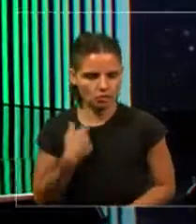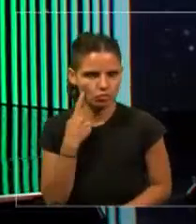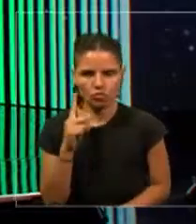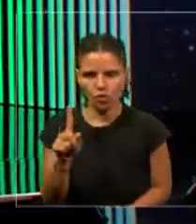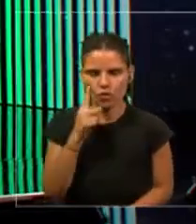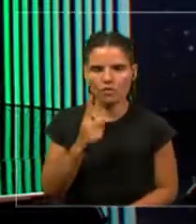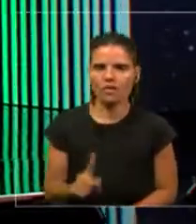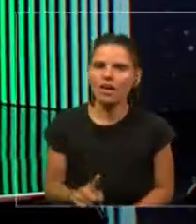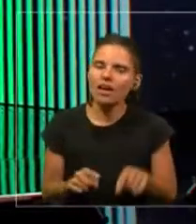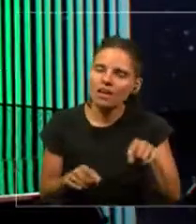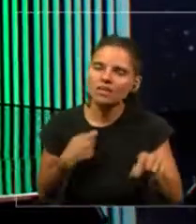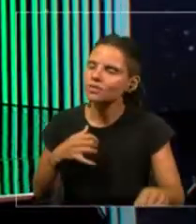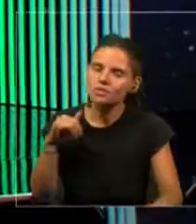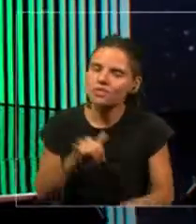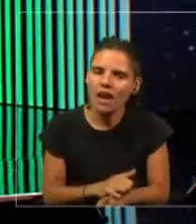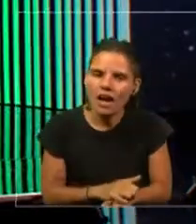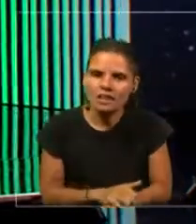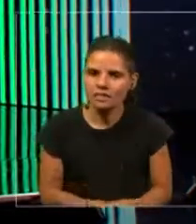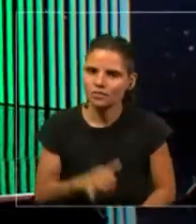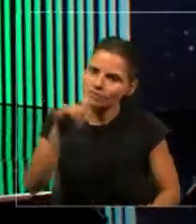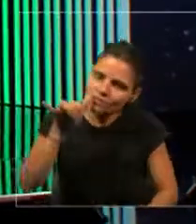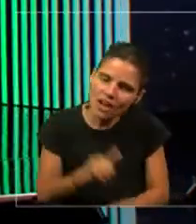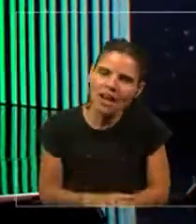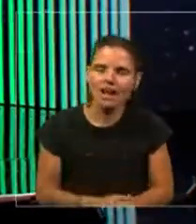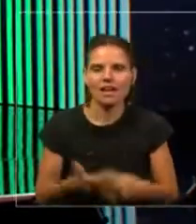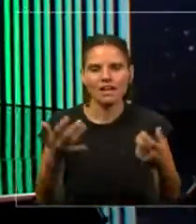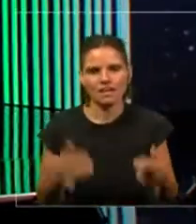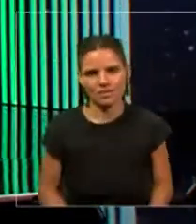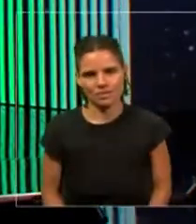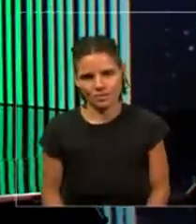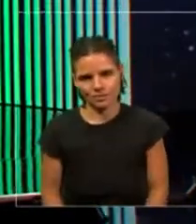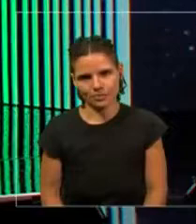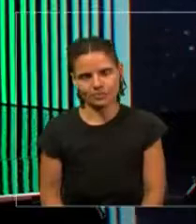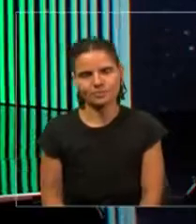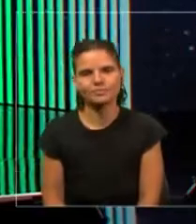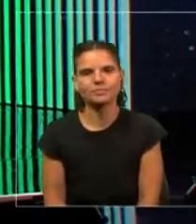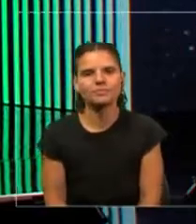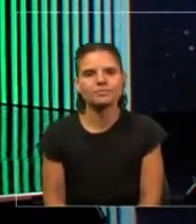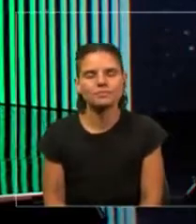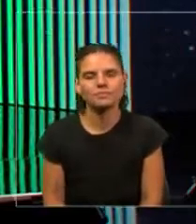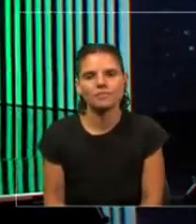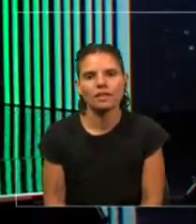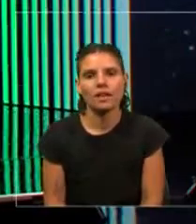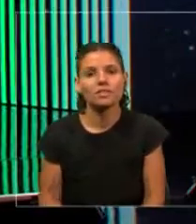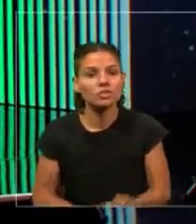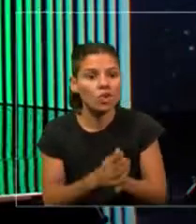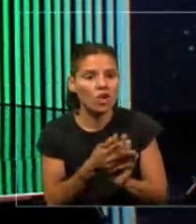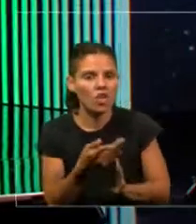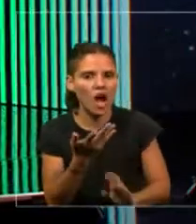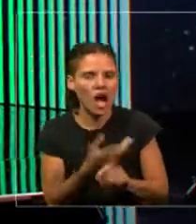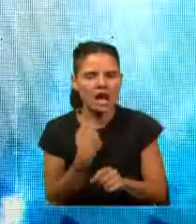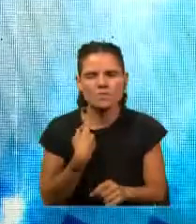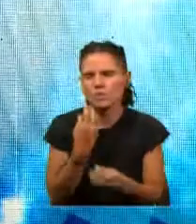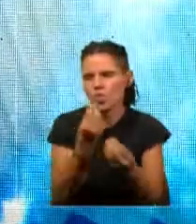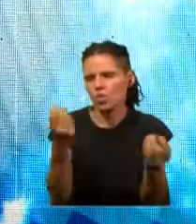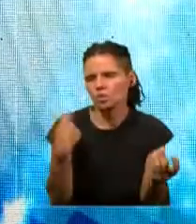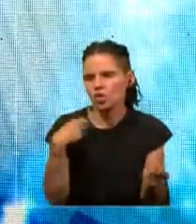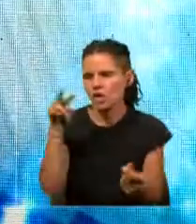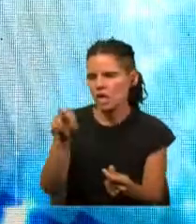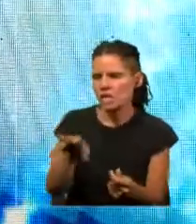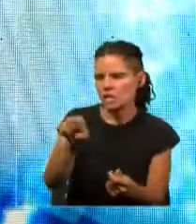falso, es falso. Se hace como si todos los errores diagnósticos, no hay tanto.